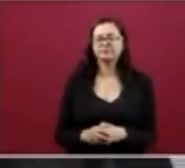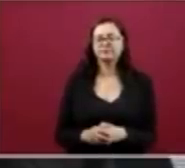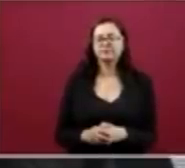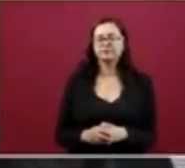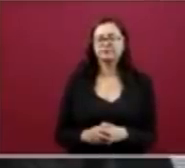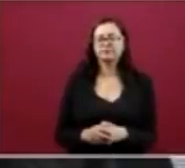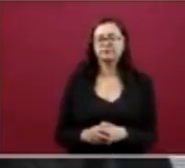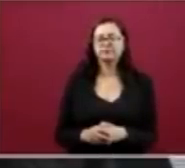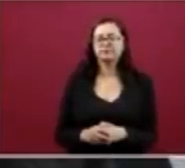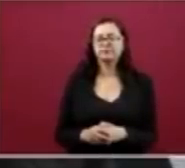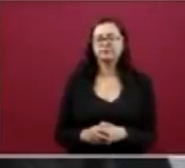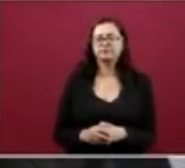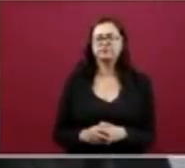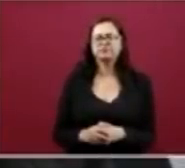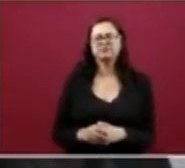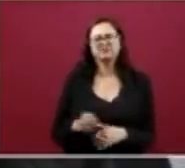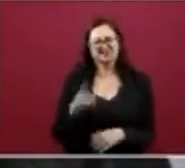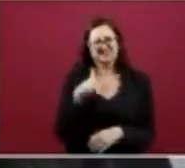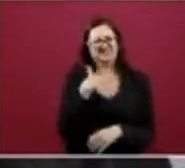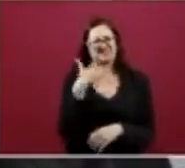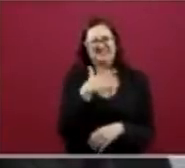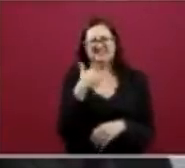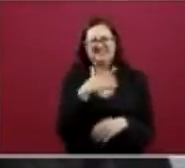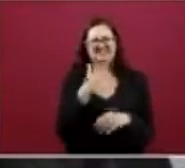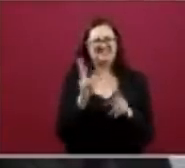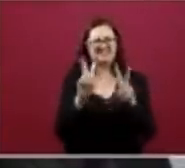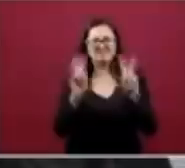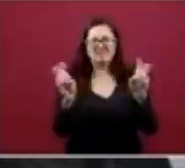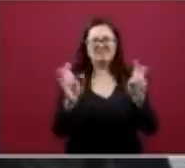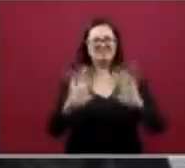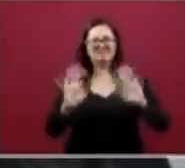¿no les parece que es mejor no tocar ese tema?